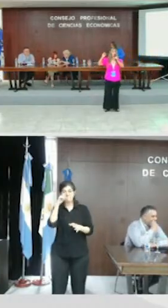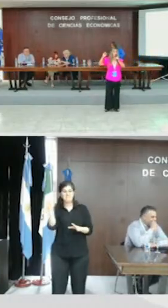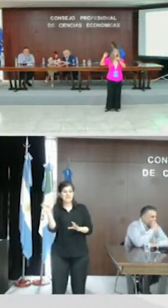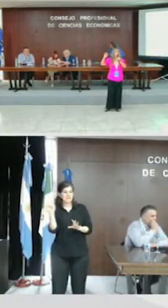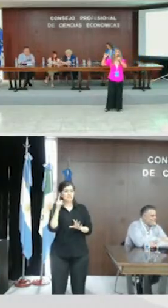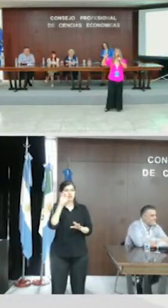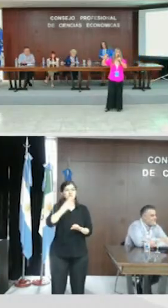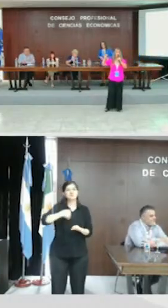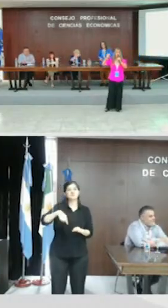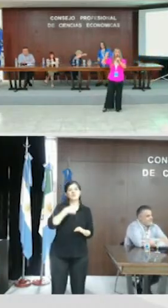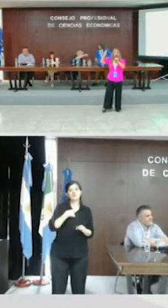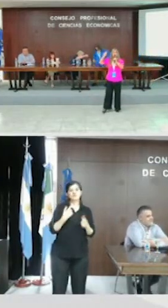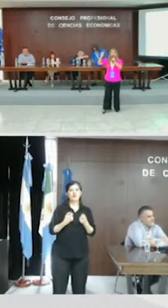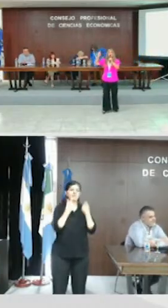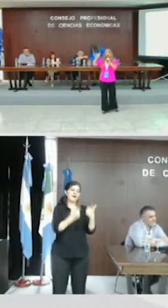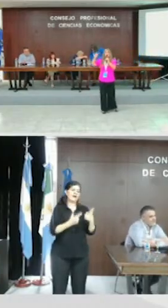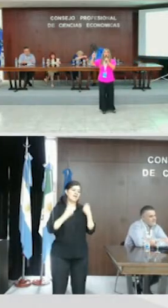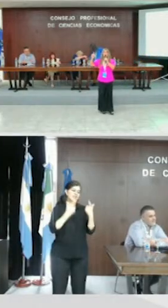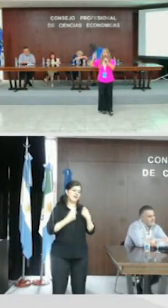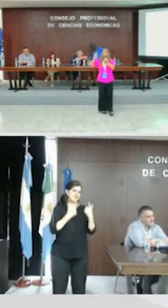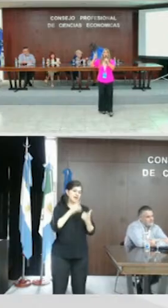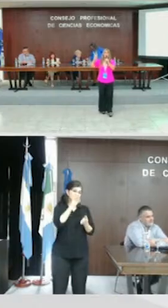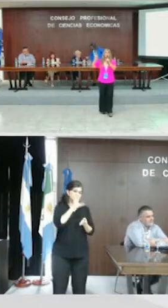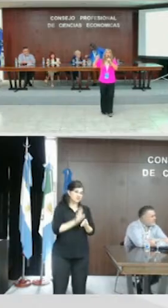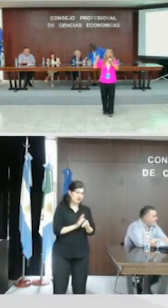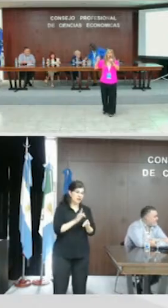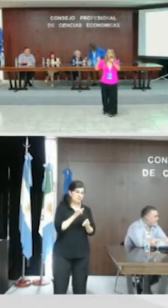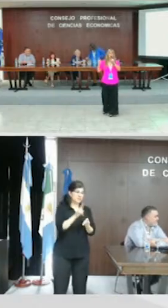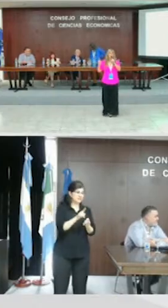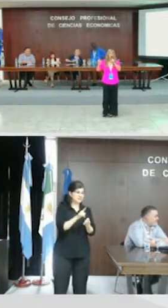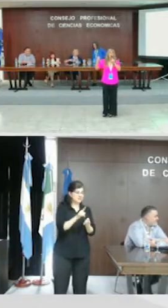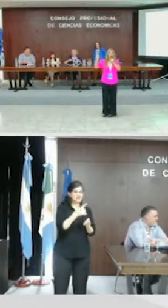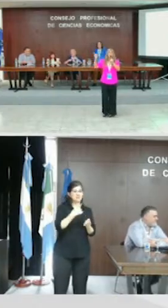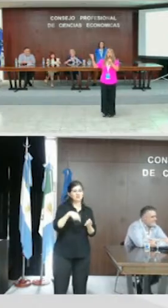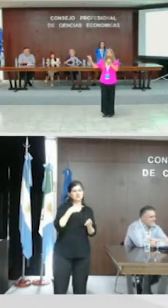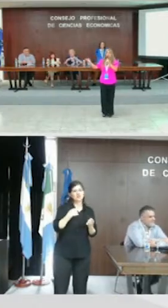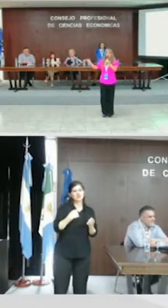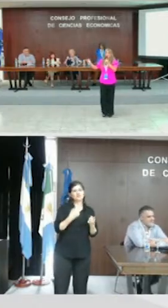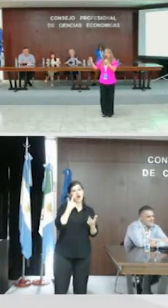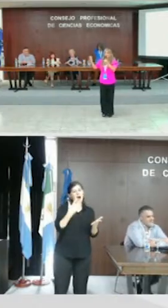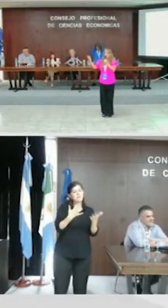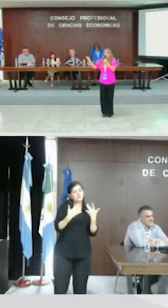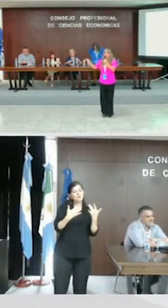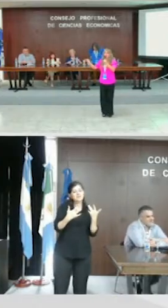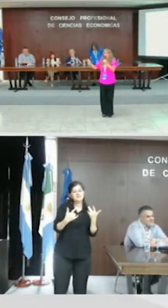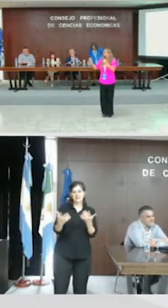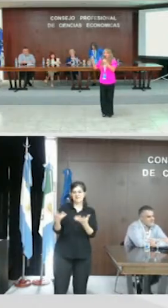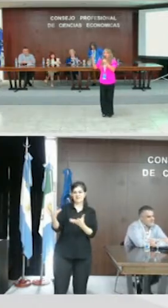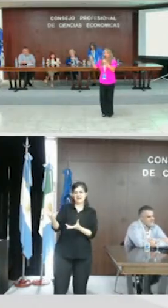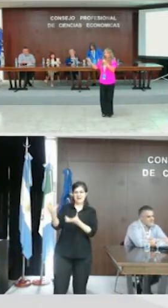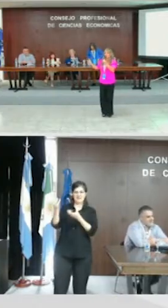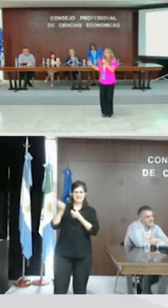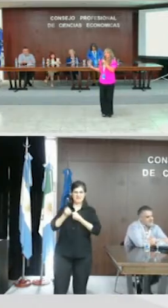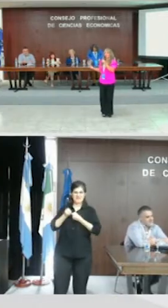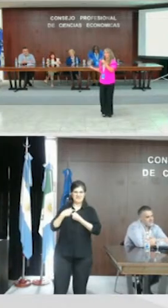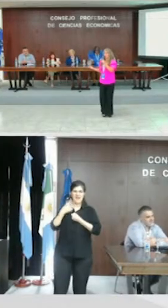solo damos, no nos estamos dando la posibilidad de recibir, de aprender, de